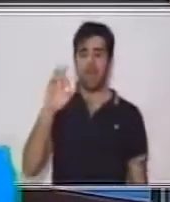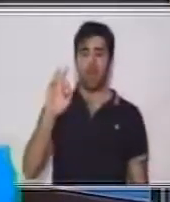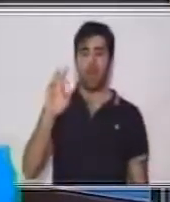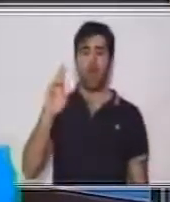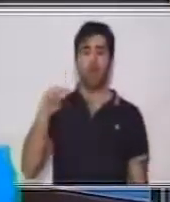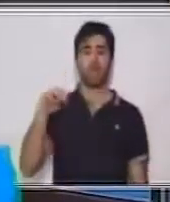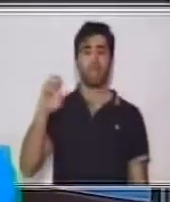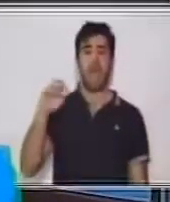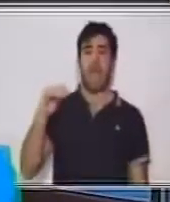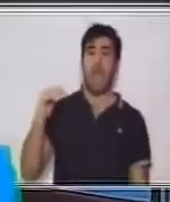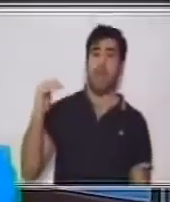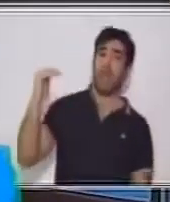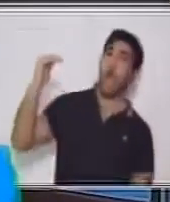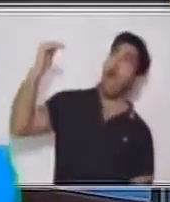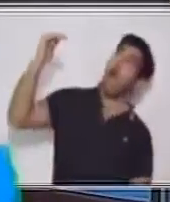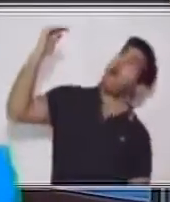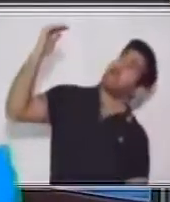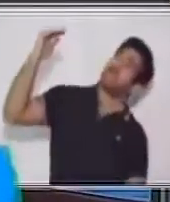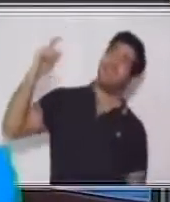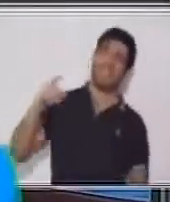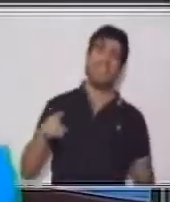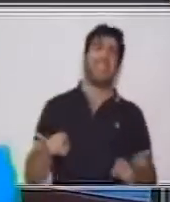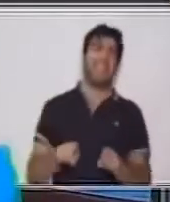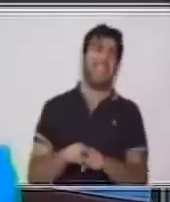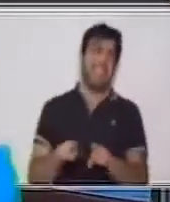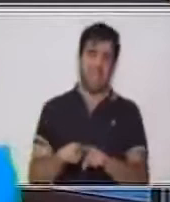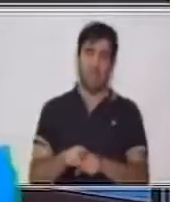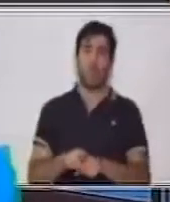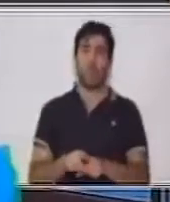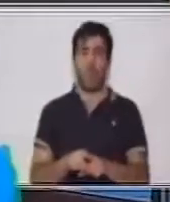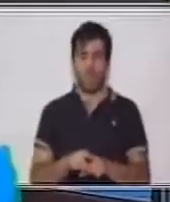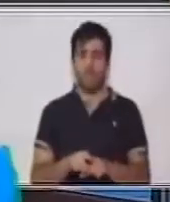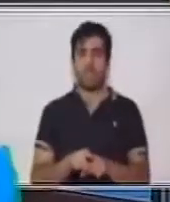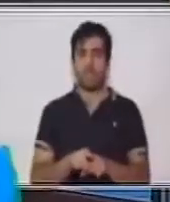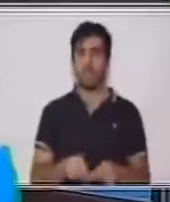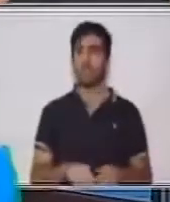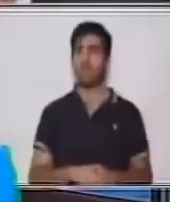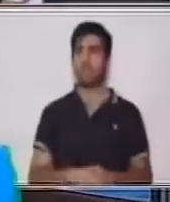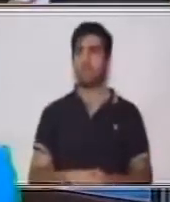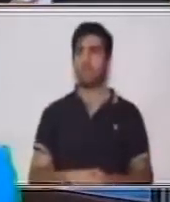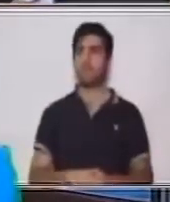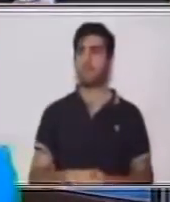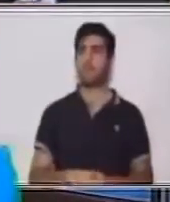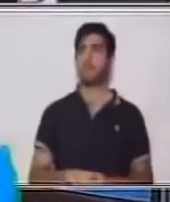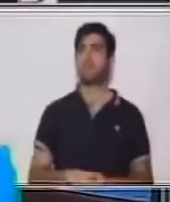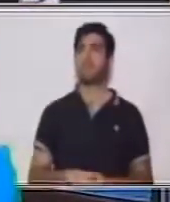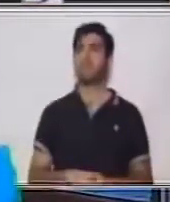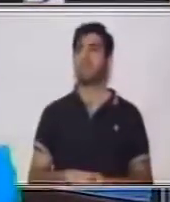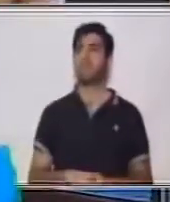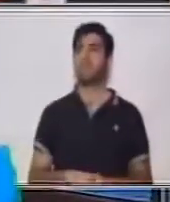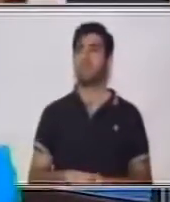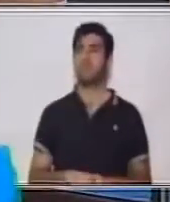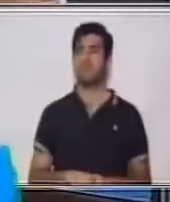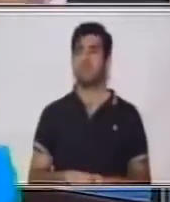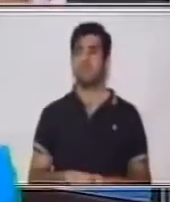bien! Grande es igual a enorme. Lo colocamos acá.